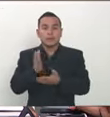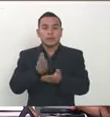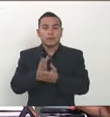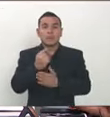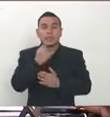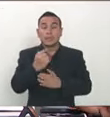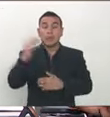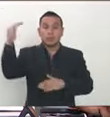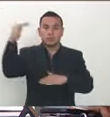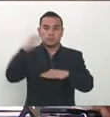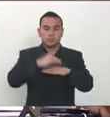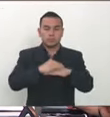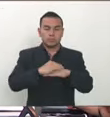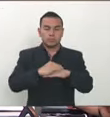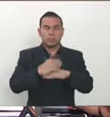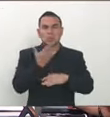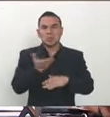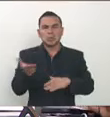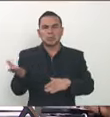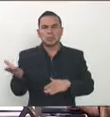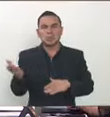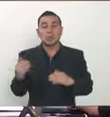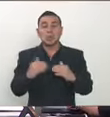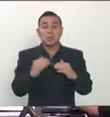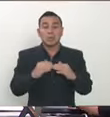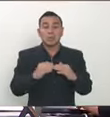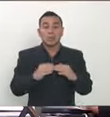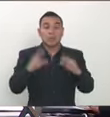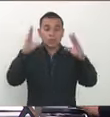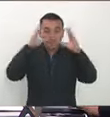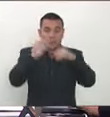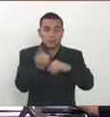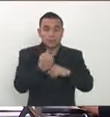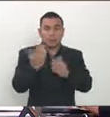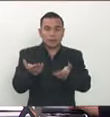para misiones humanitarias, pero en la noche no había nada de eso. Y